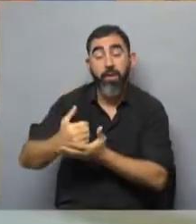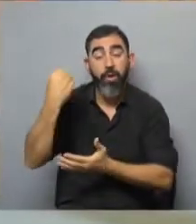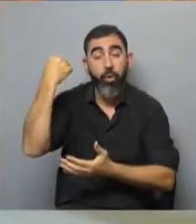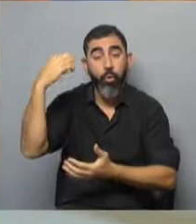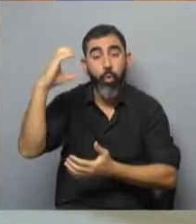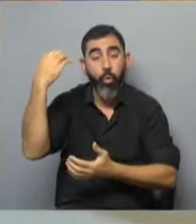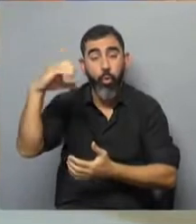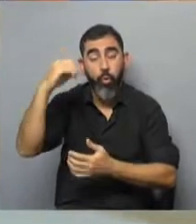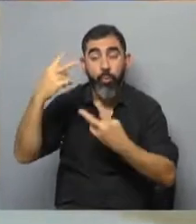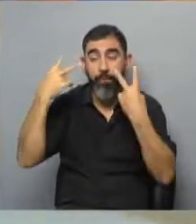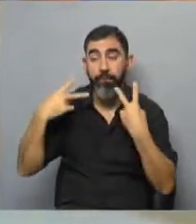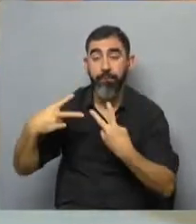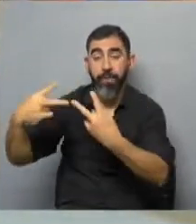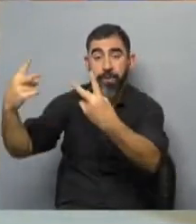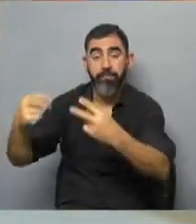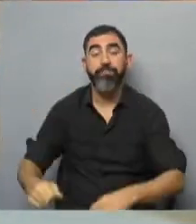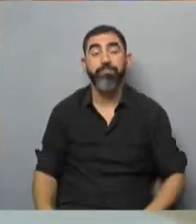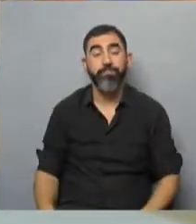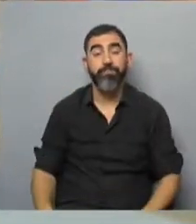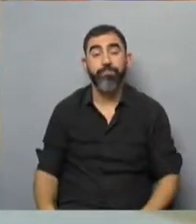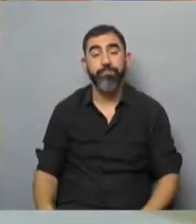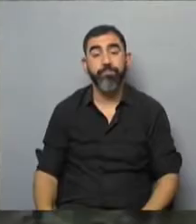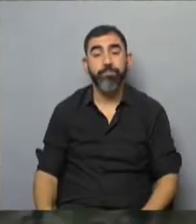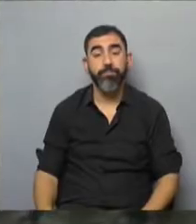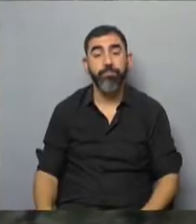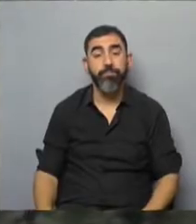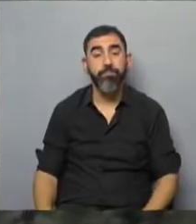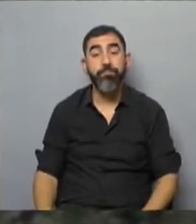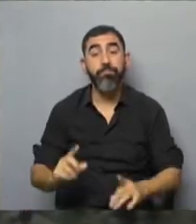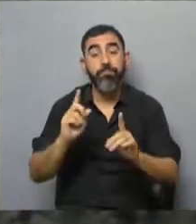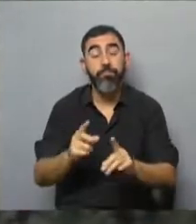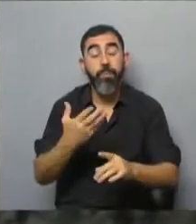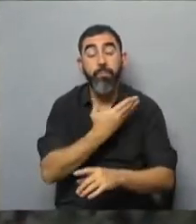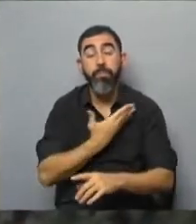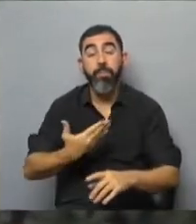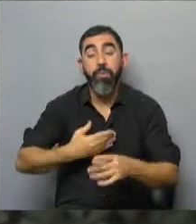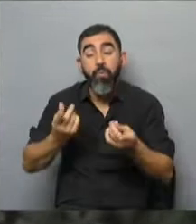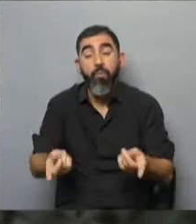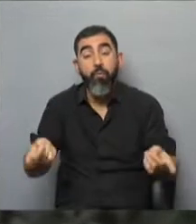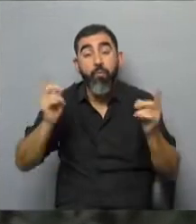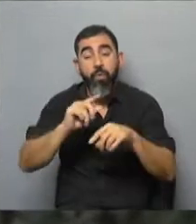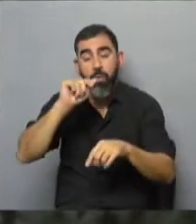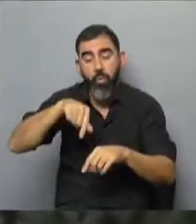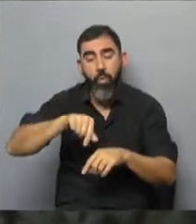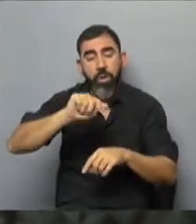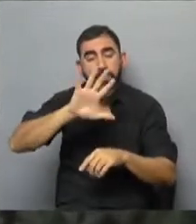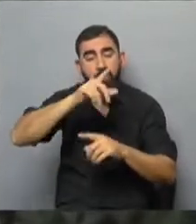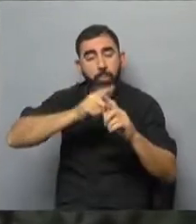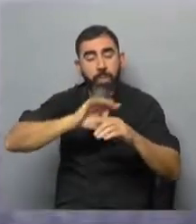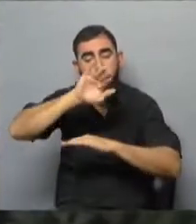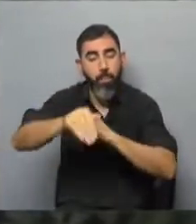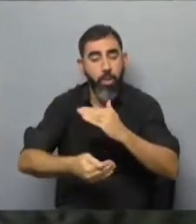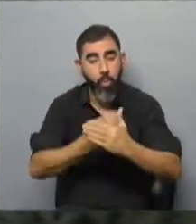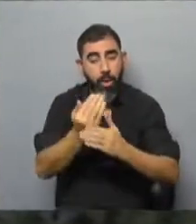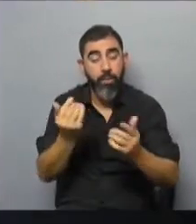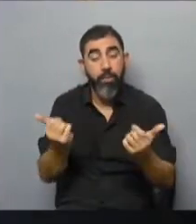encontraba de viaje en Colombia. Vamos a agregar también que el mandatario regresó al país hoy sobre las 5:30 junto